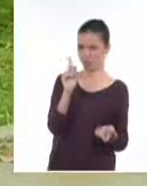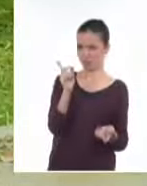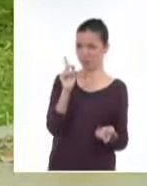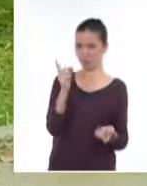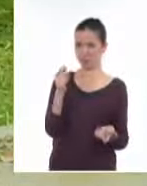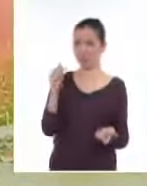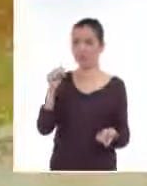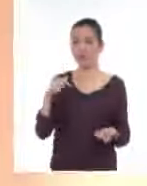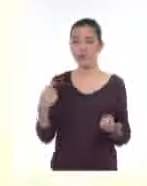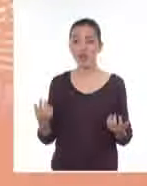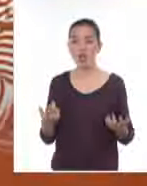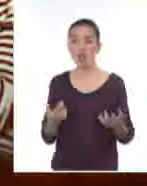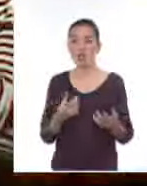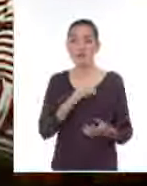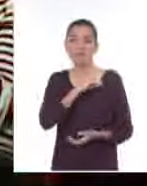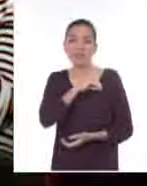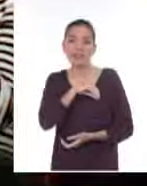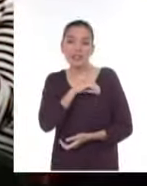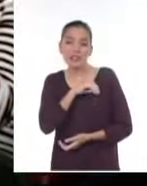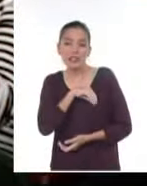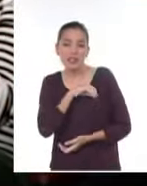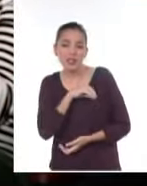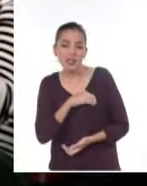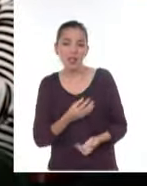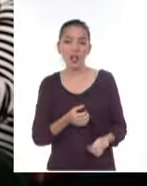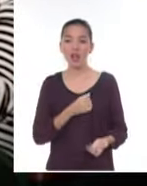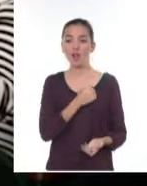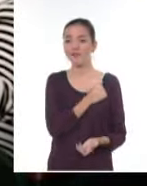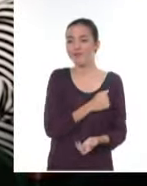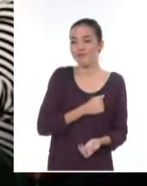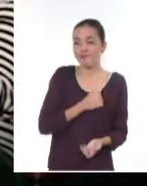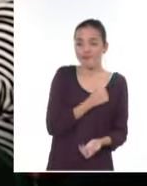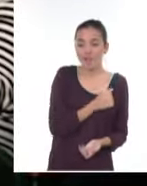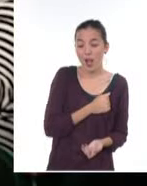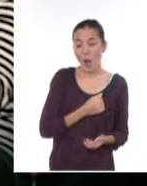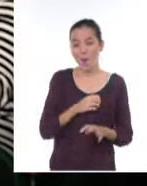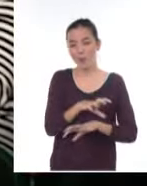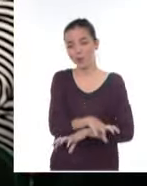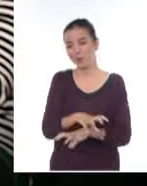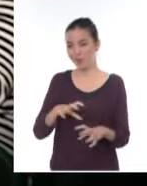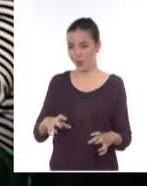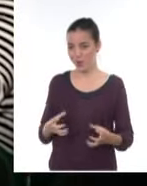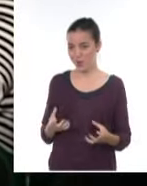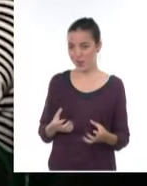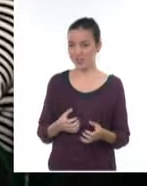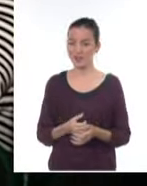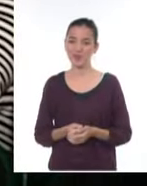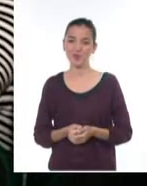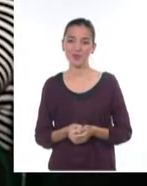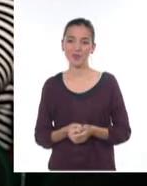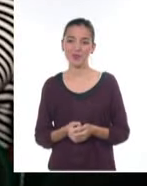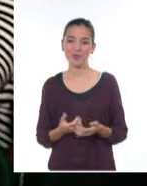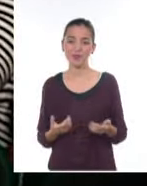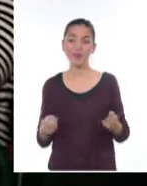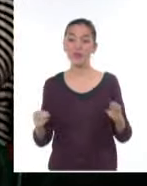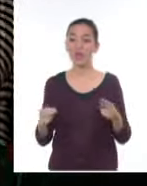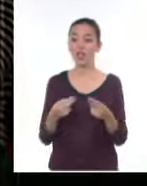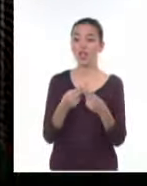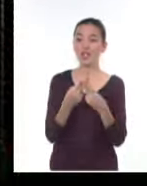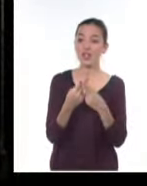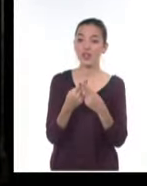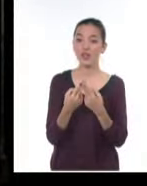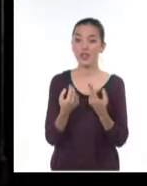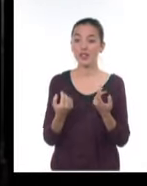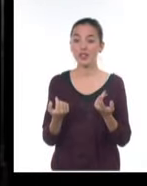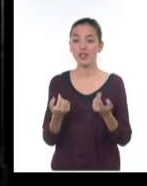creo que de alguna manera nos toca muy de cerca. En el espectáculo que presenta Onondibepa, el público puede